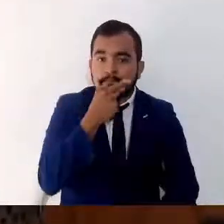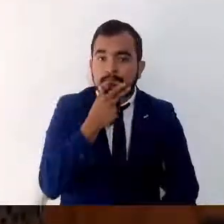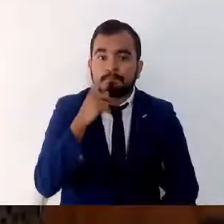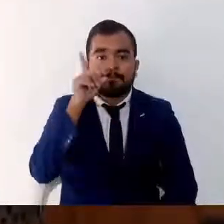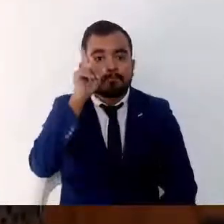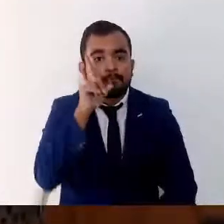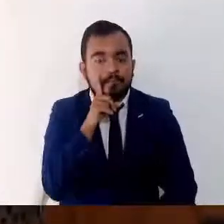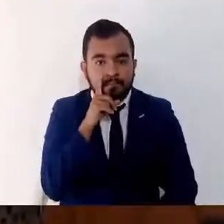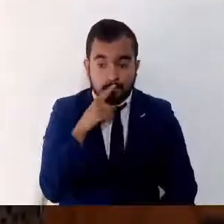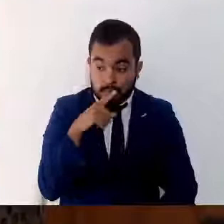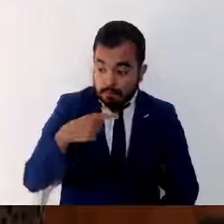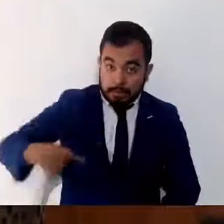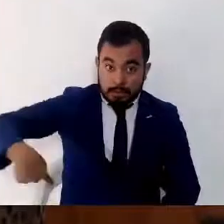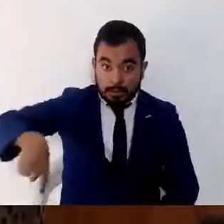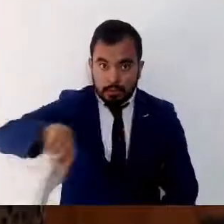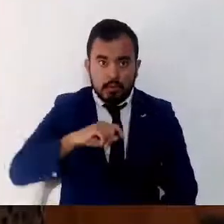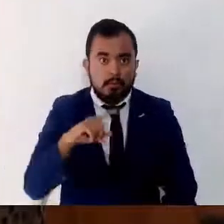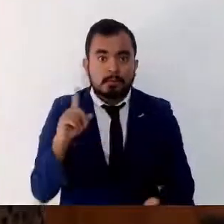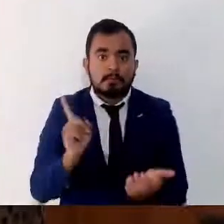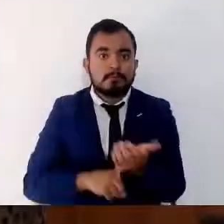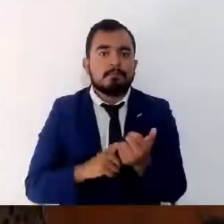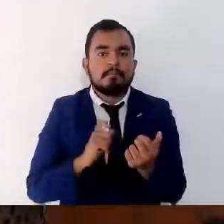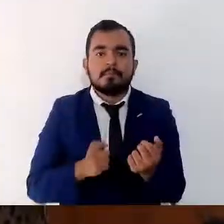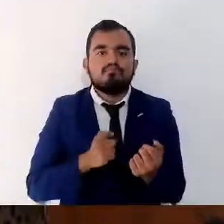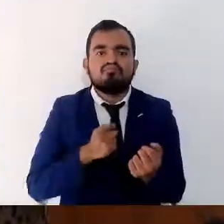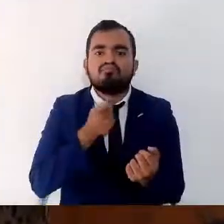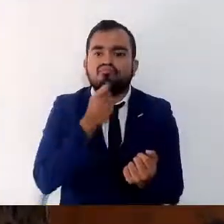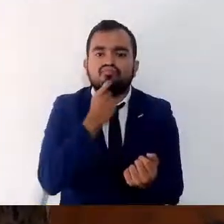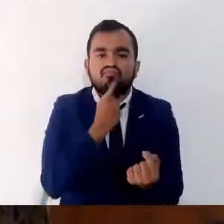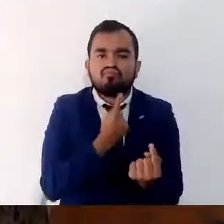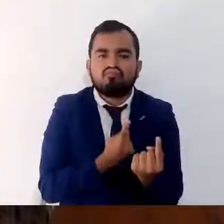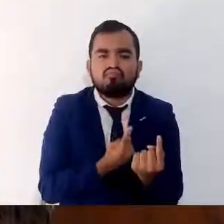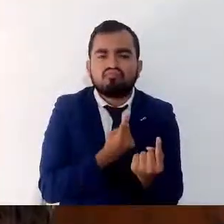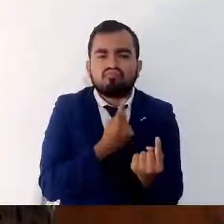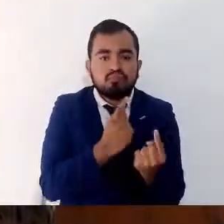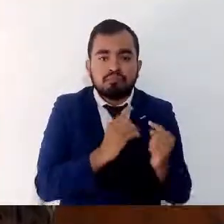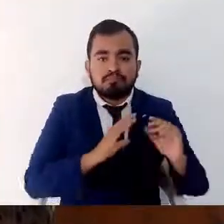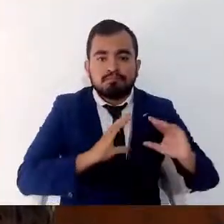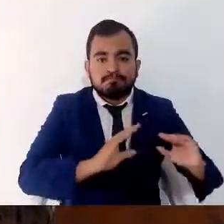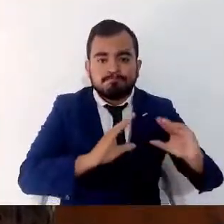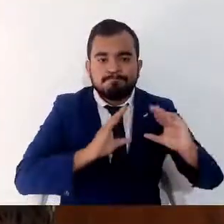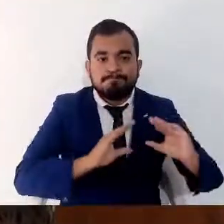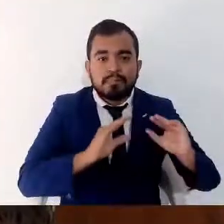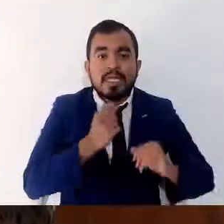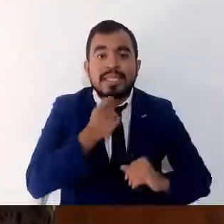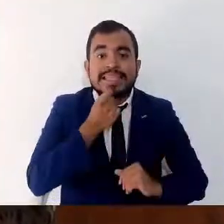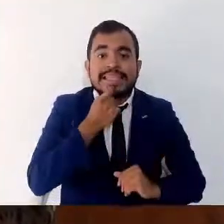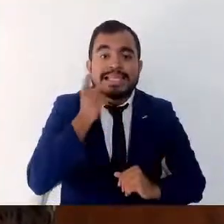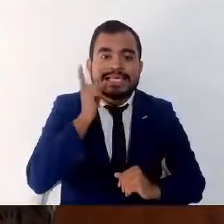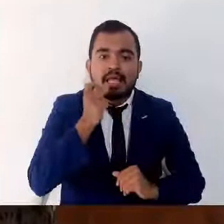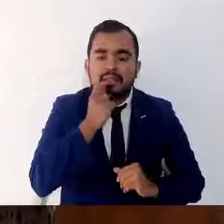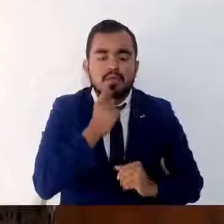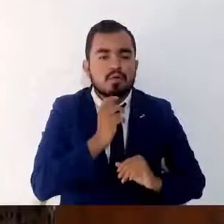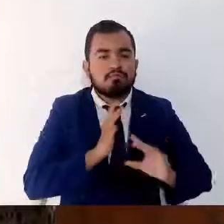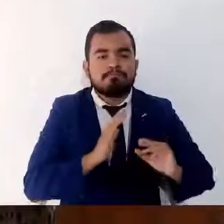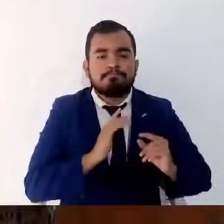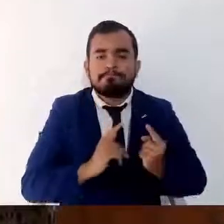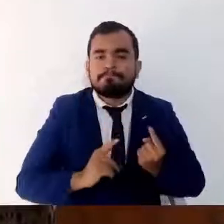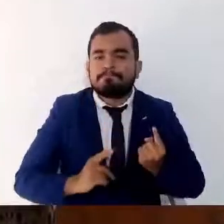manos tienen los primeros años de desarrollo de nuestras niñas y niños mexiquenses.